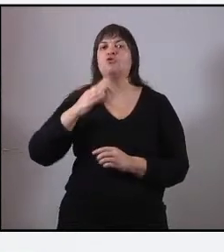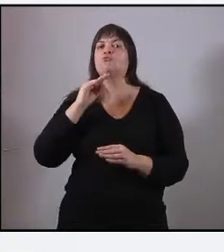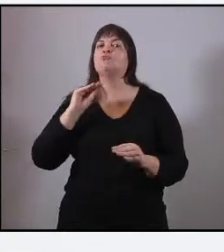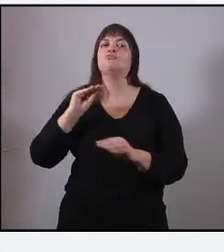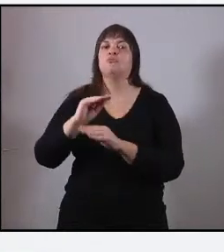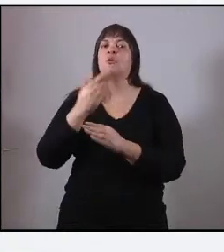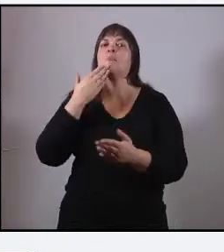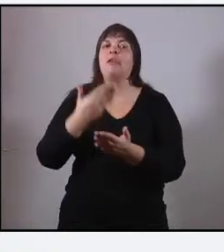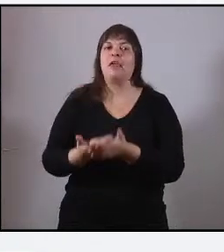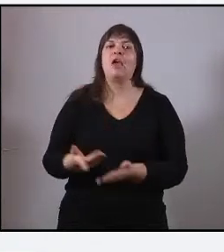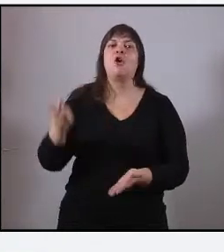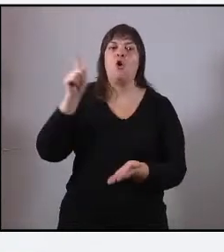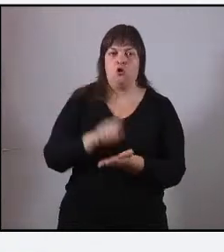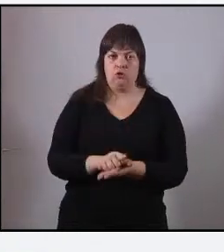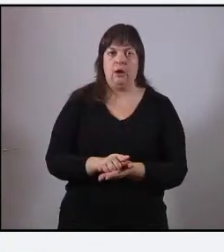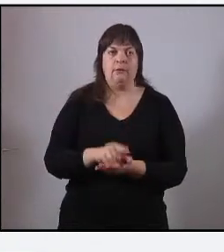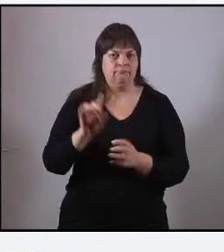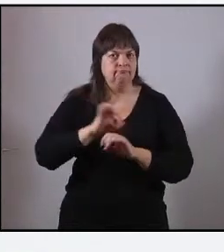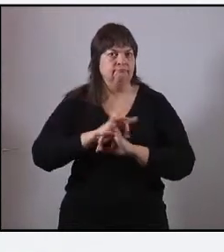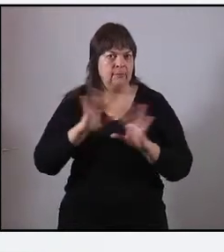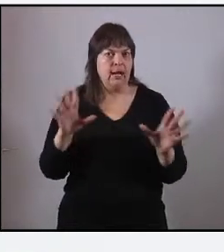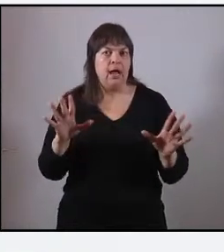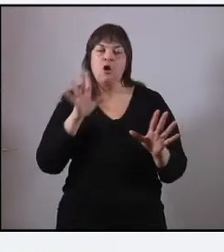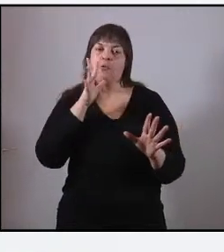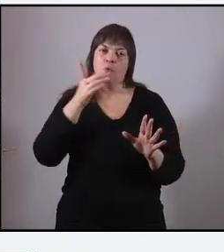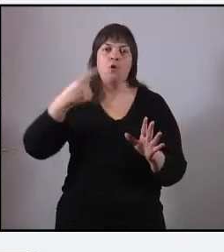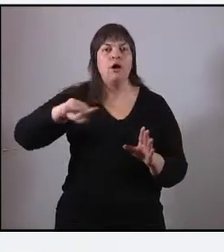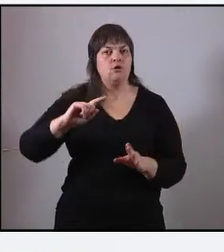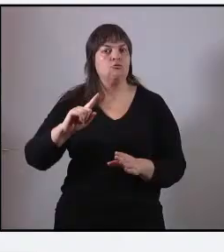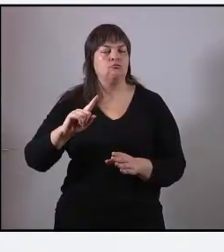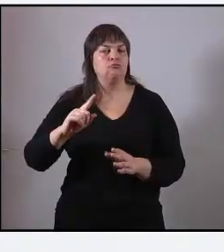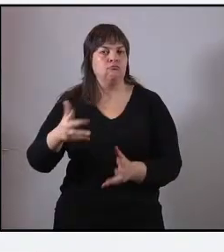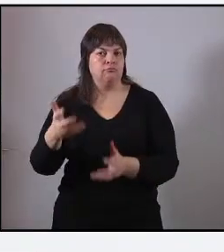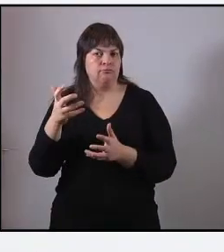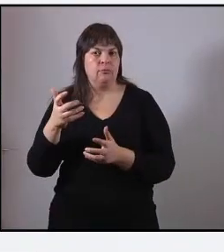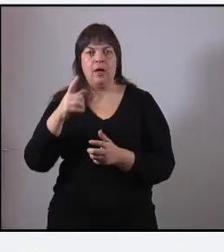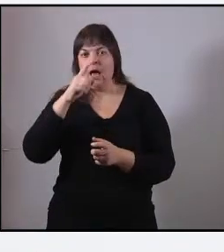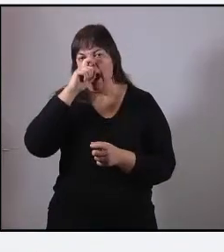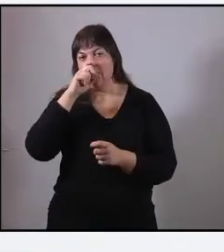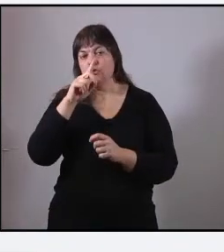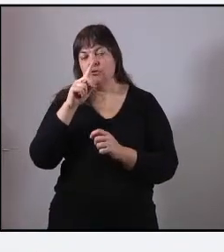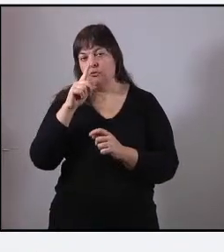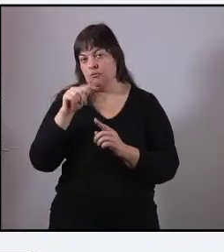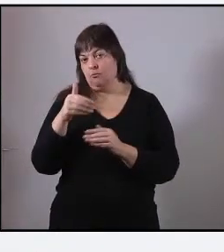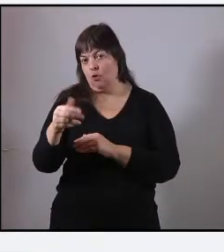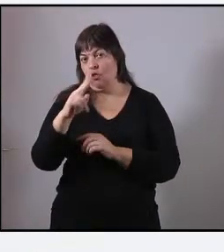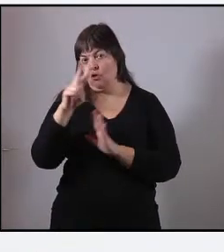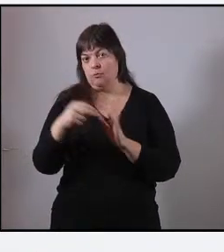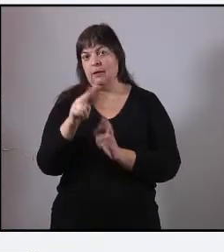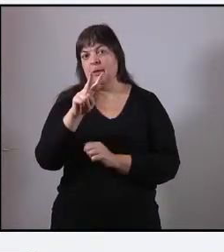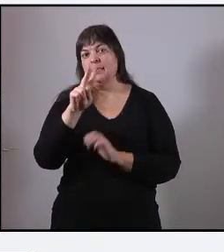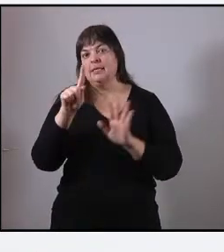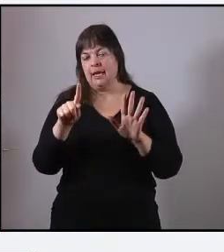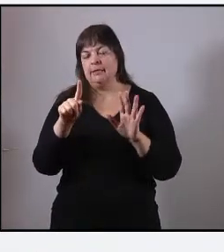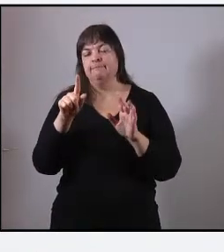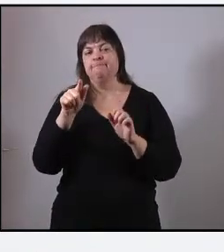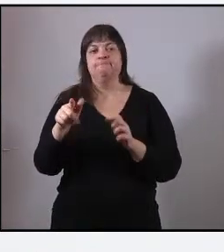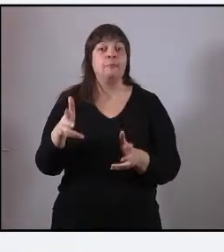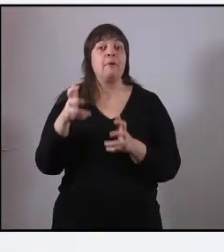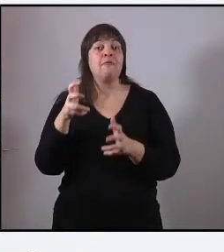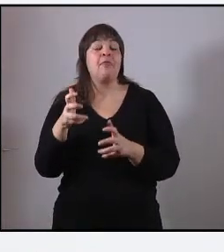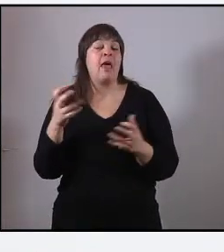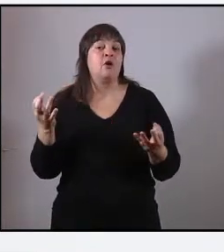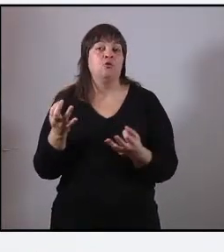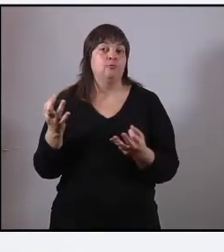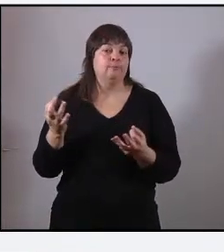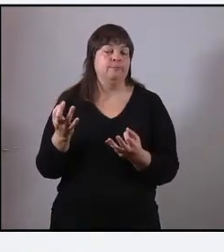a solicitarlas, por supuesto, para que se hagan efectivas en el año 2026. Los beneficiarios van a tener